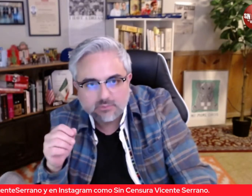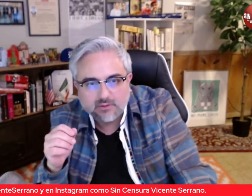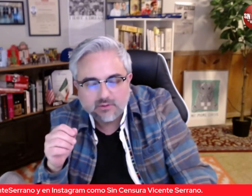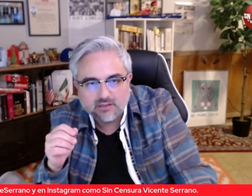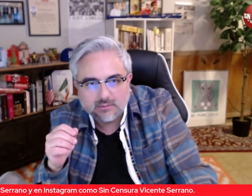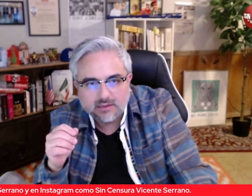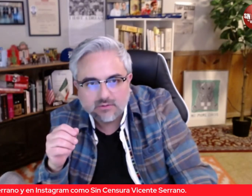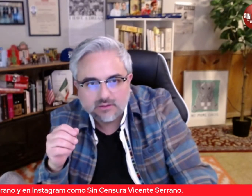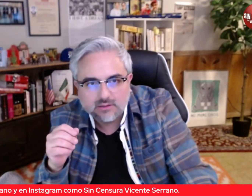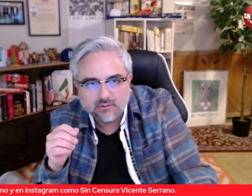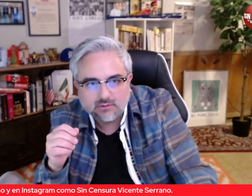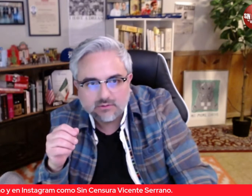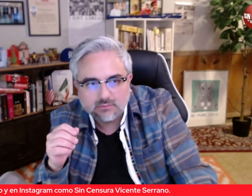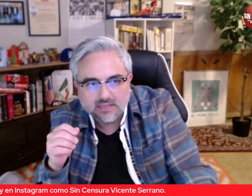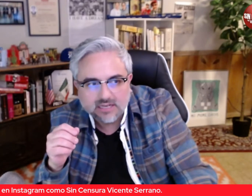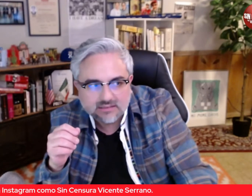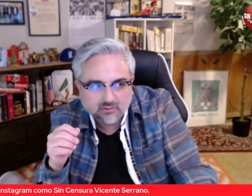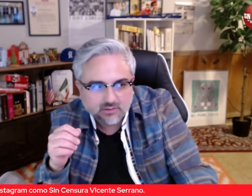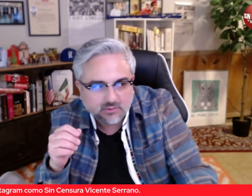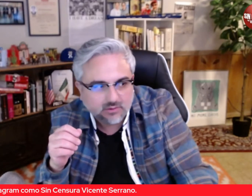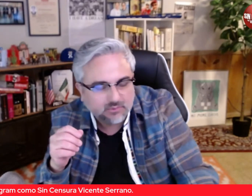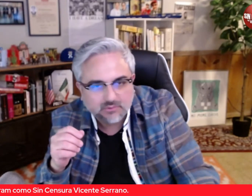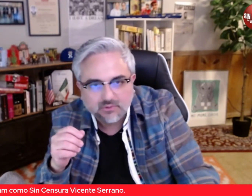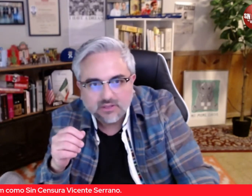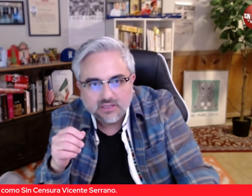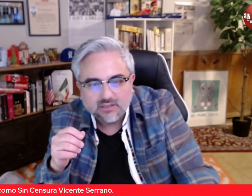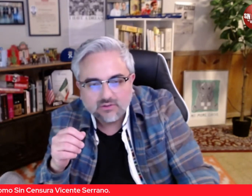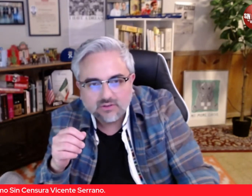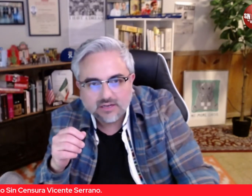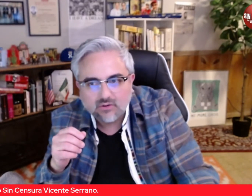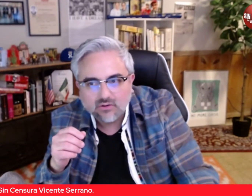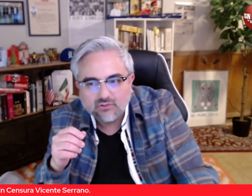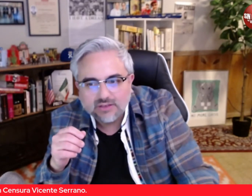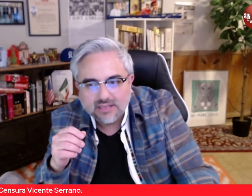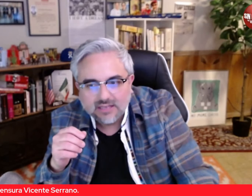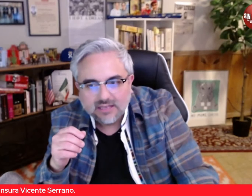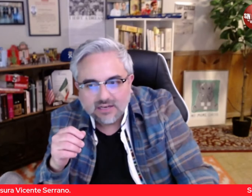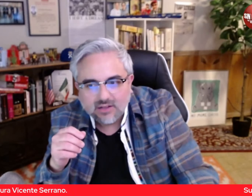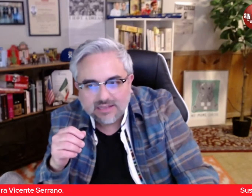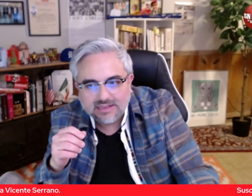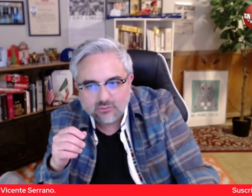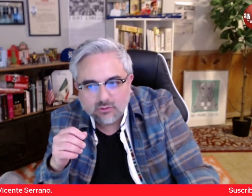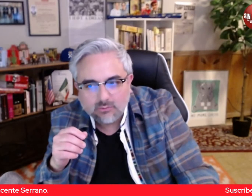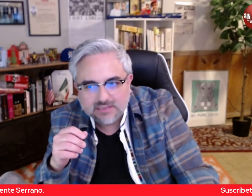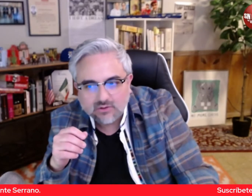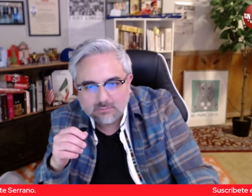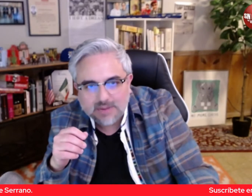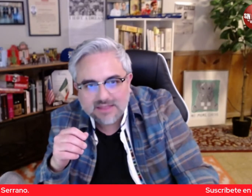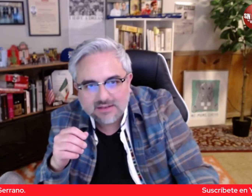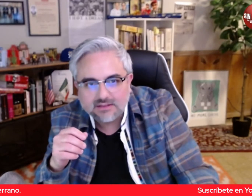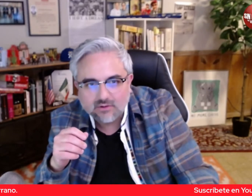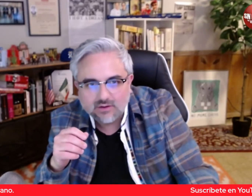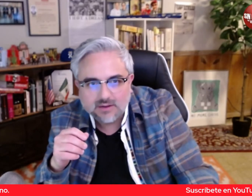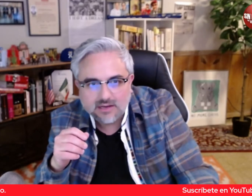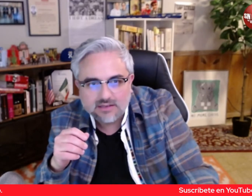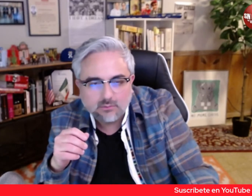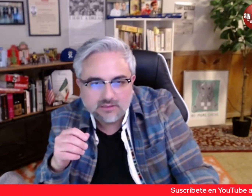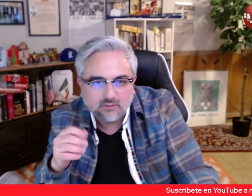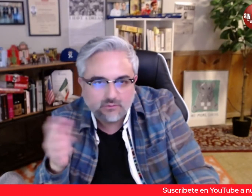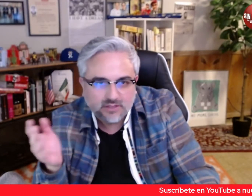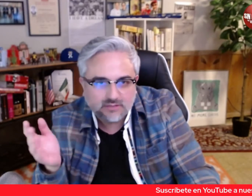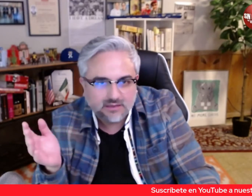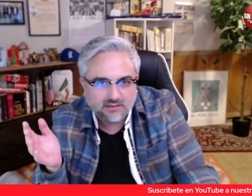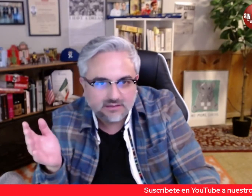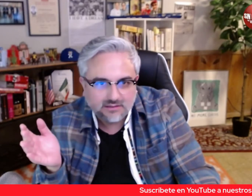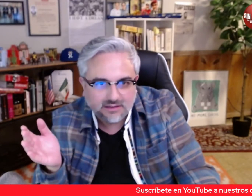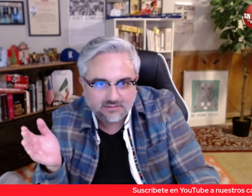más próspero el trabajo de los inmigrantes, solo que, bueno, pues no se reconoce. En su momento, el padre del neoliberalismo,